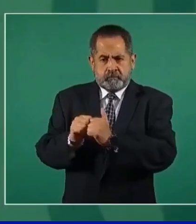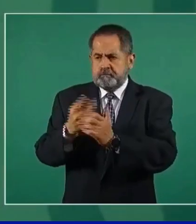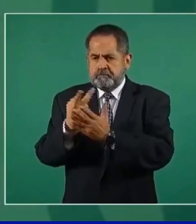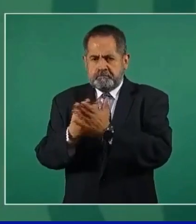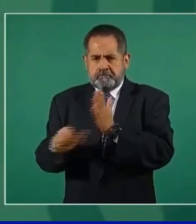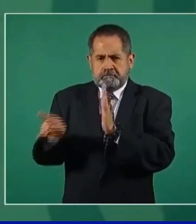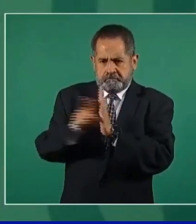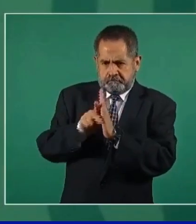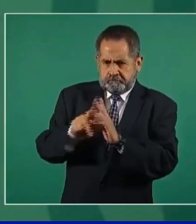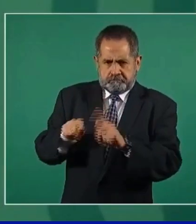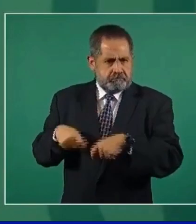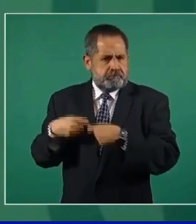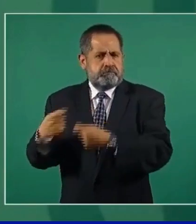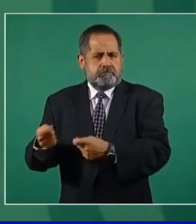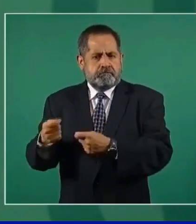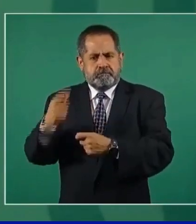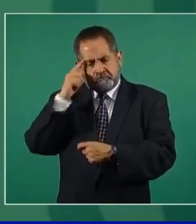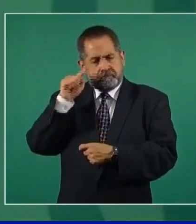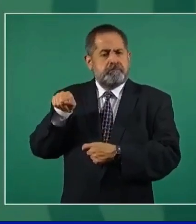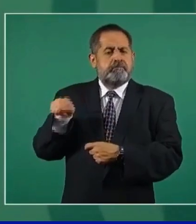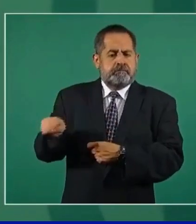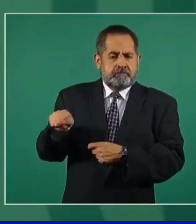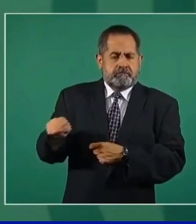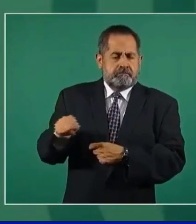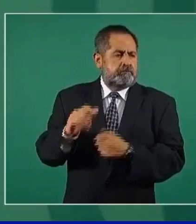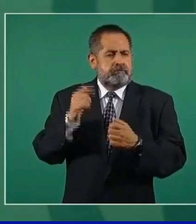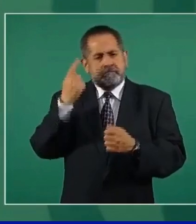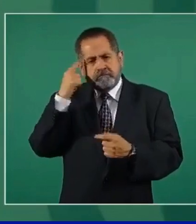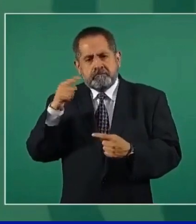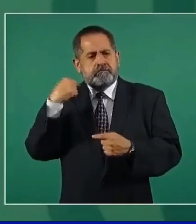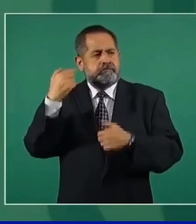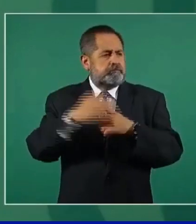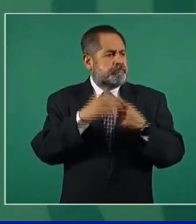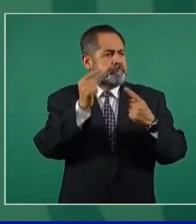bases para que tengan sus prestaciones